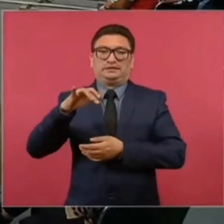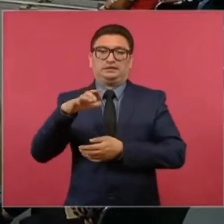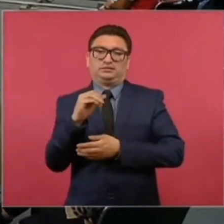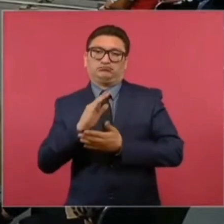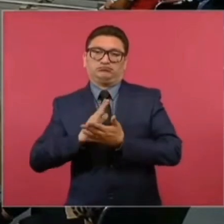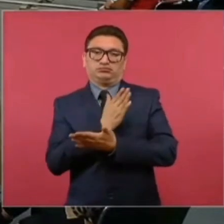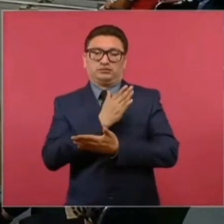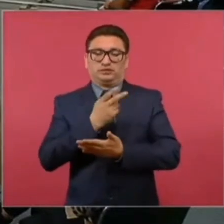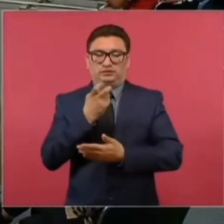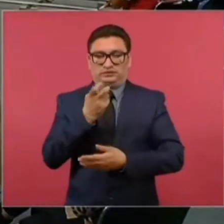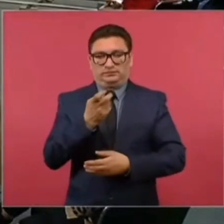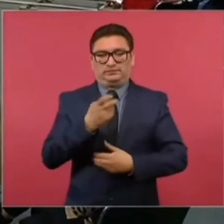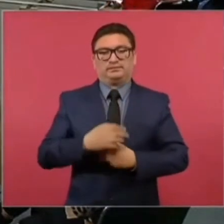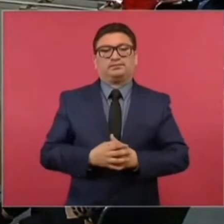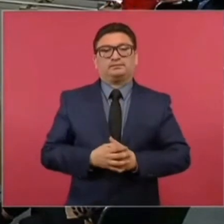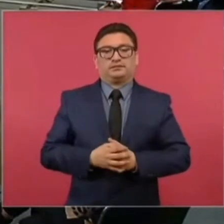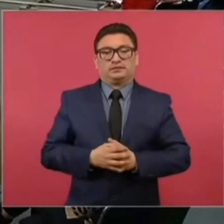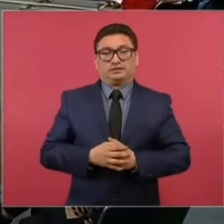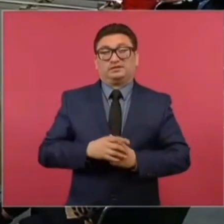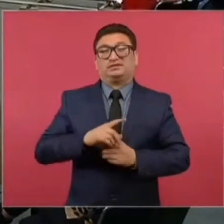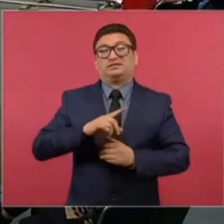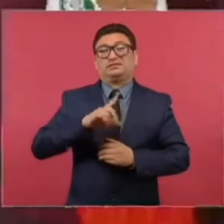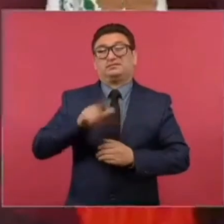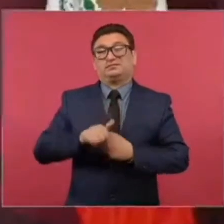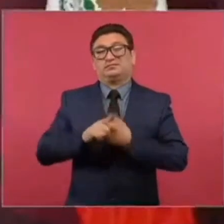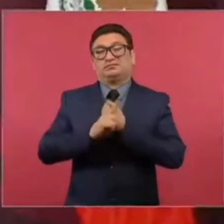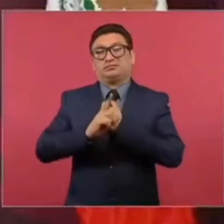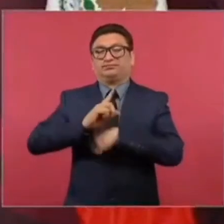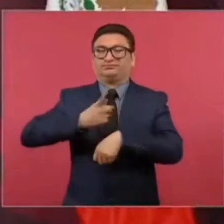y hay enfermedades